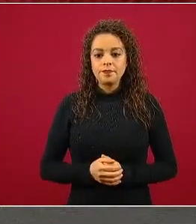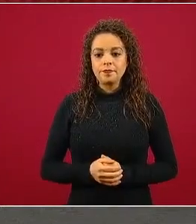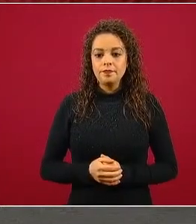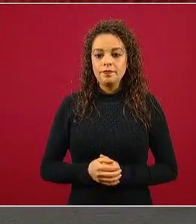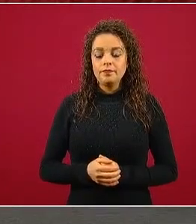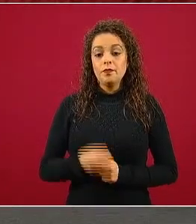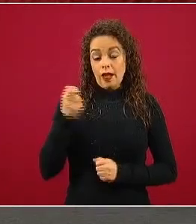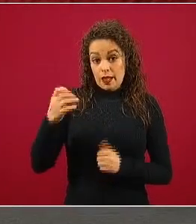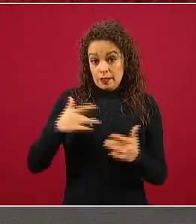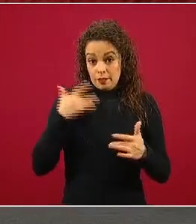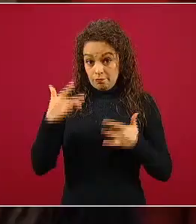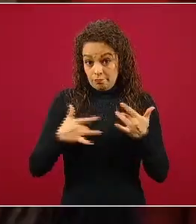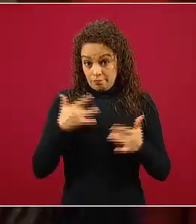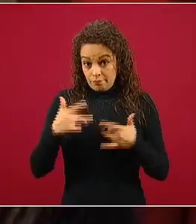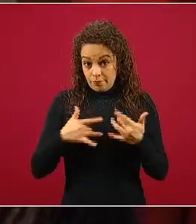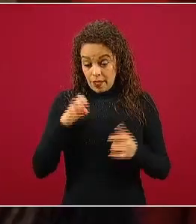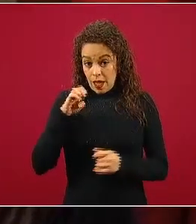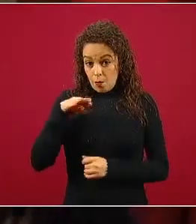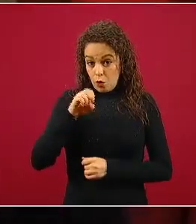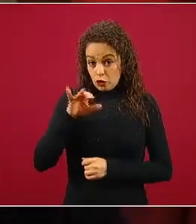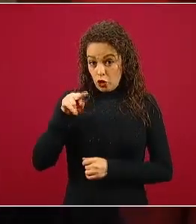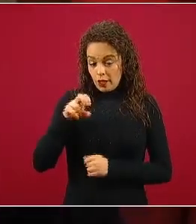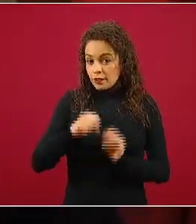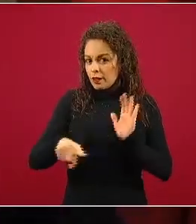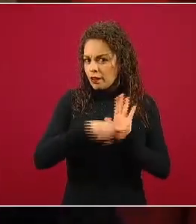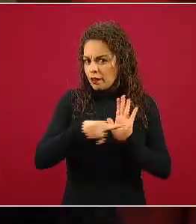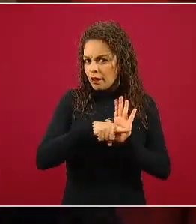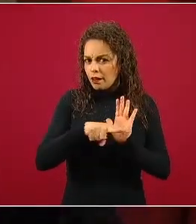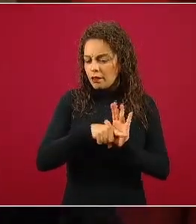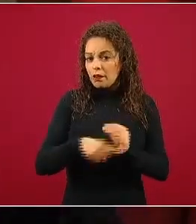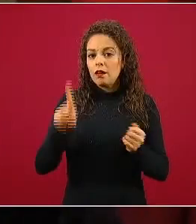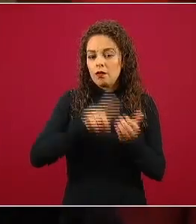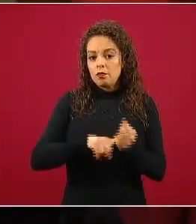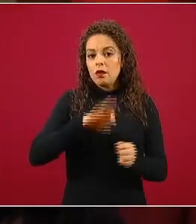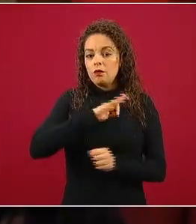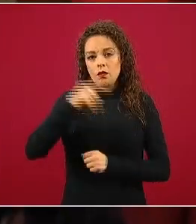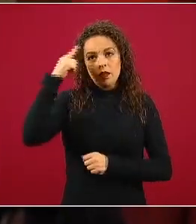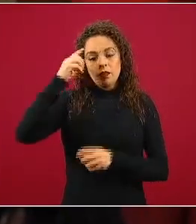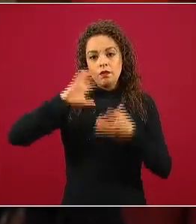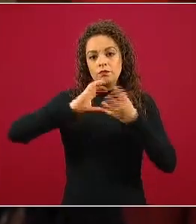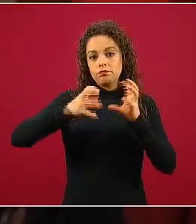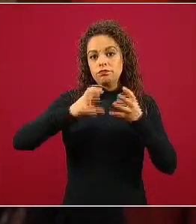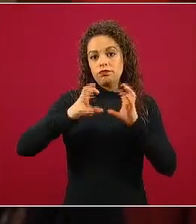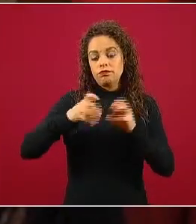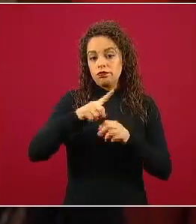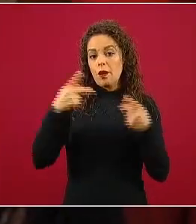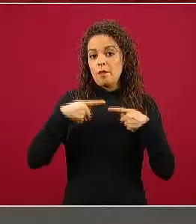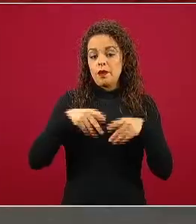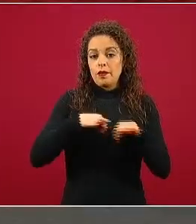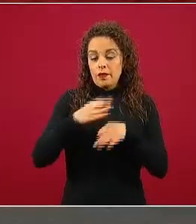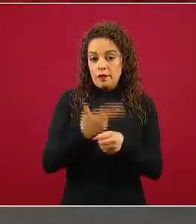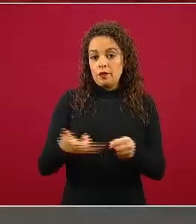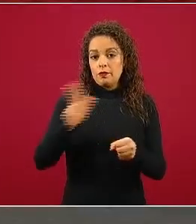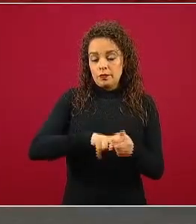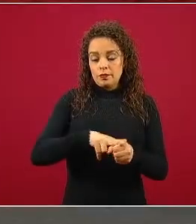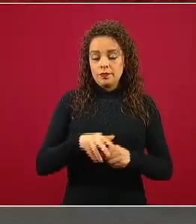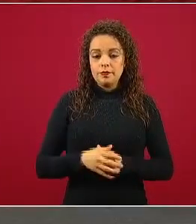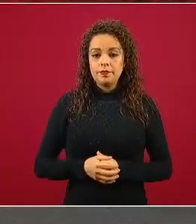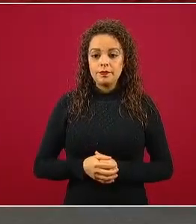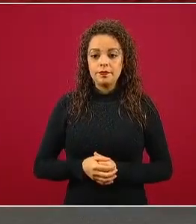estas emociones negativas, esto puede precipitar algunos de los trastornos mentales en el personal de salud. En